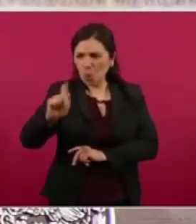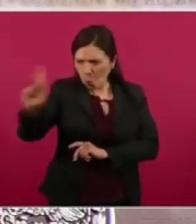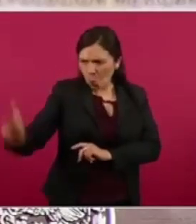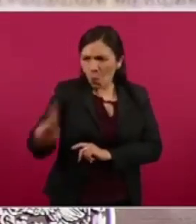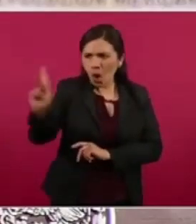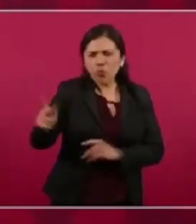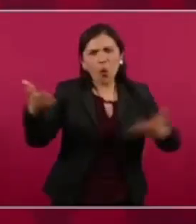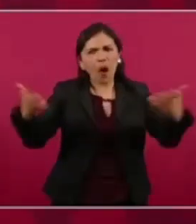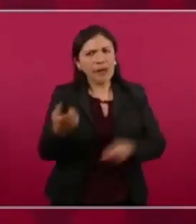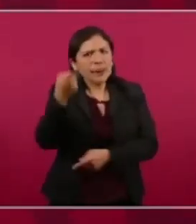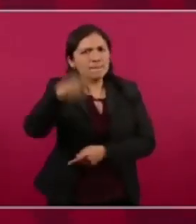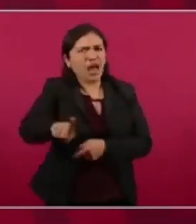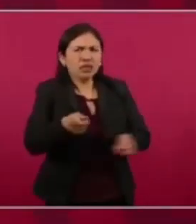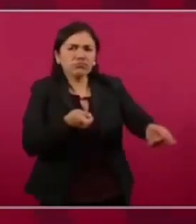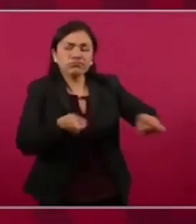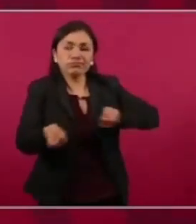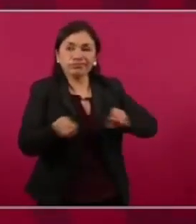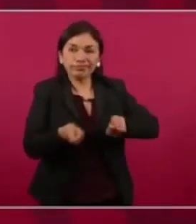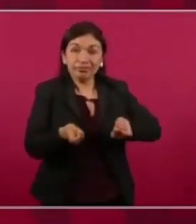Entonces,